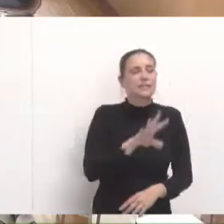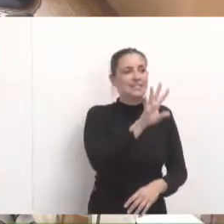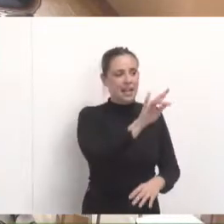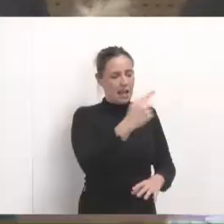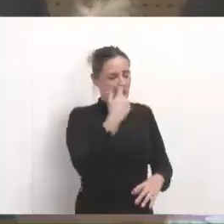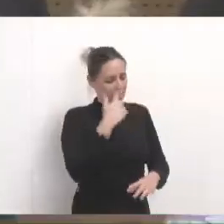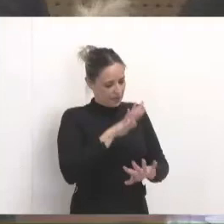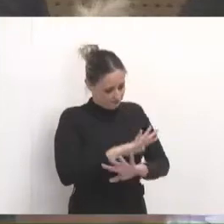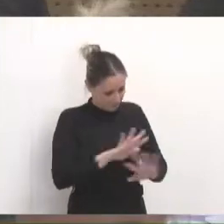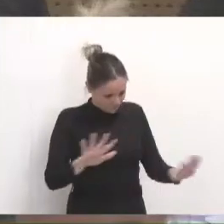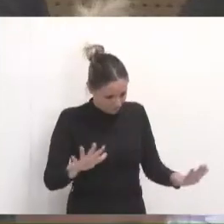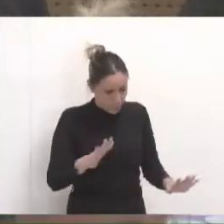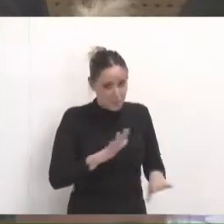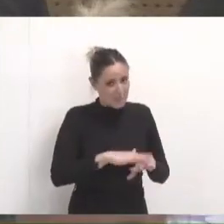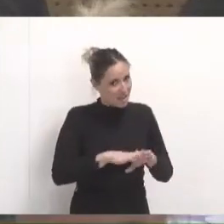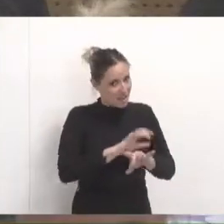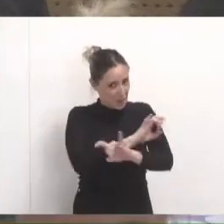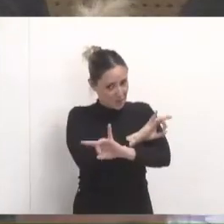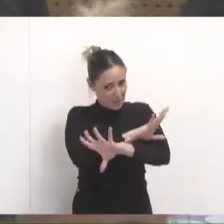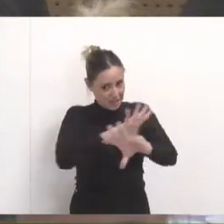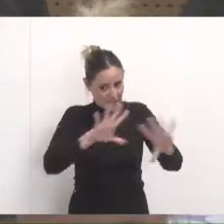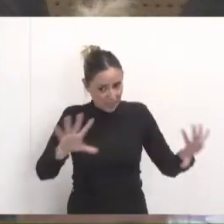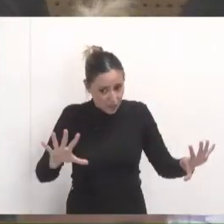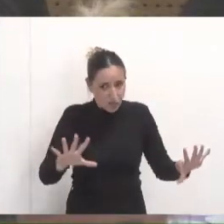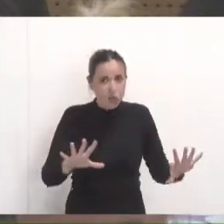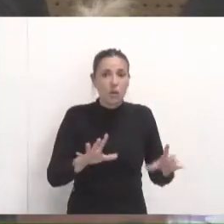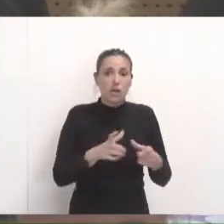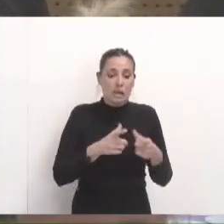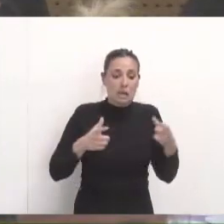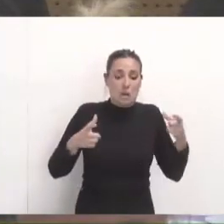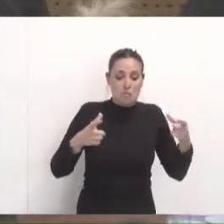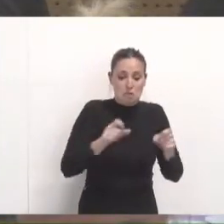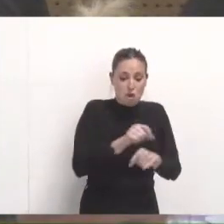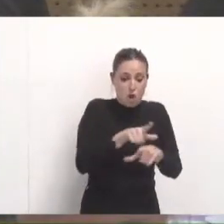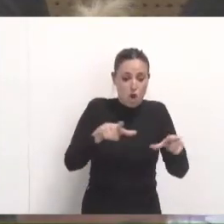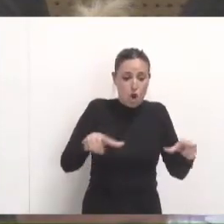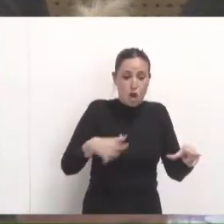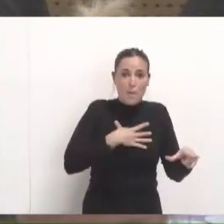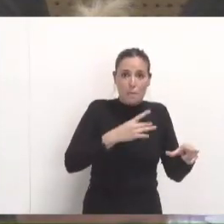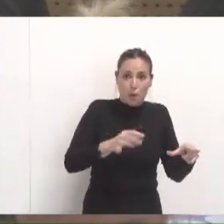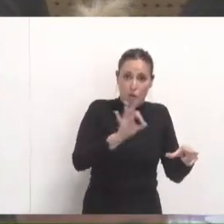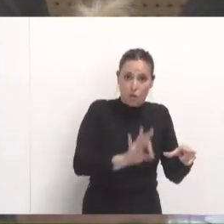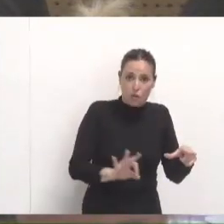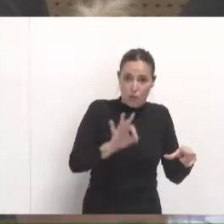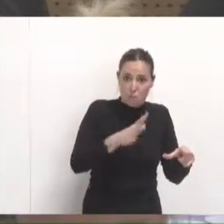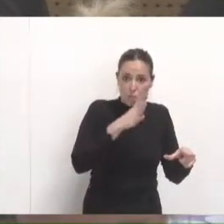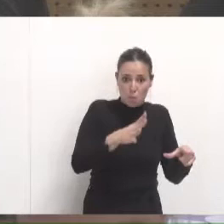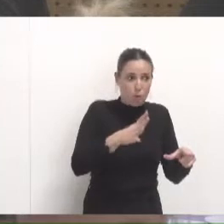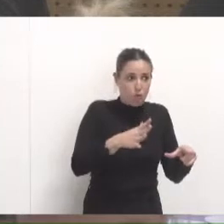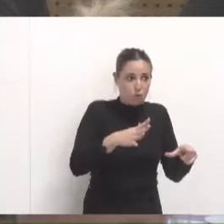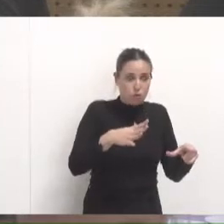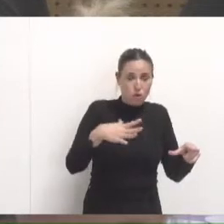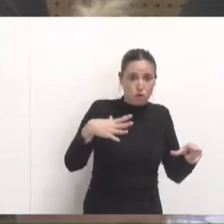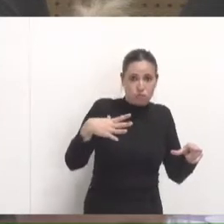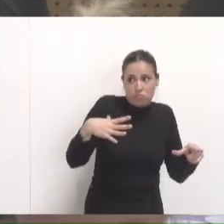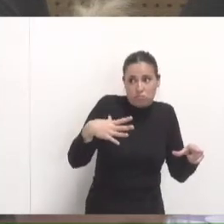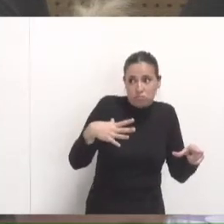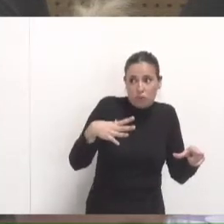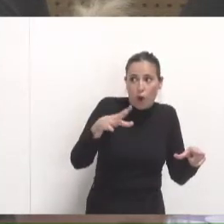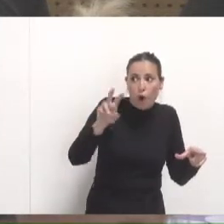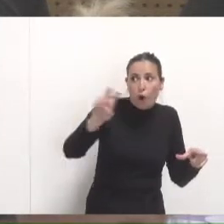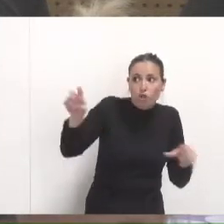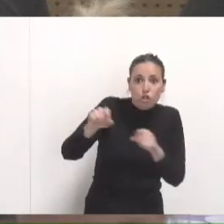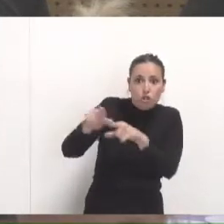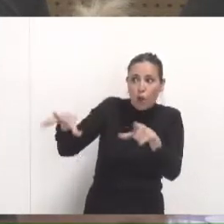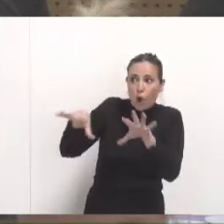a ver, por aclarar los términos, la reunión simplemente es en el local de Podemos porque se ha hecho una consulta y no hay disponibilidad de otro salón el